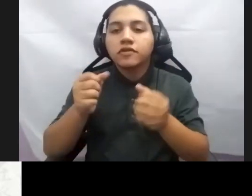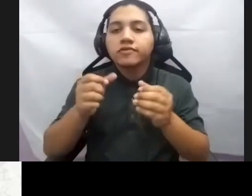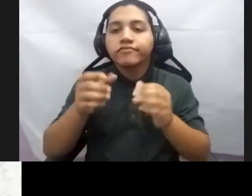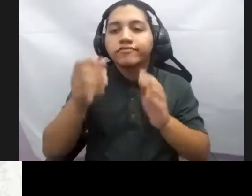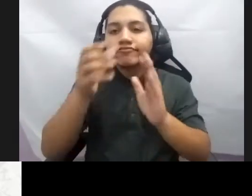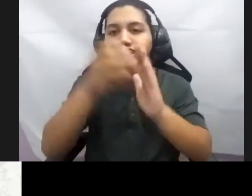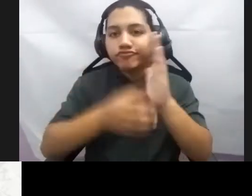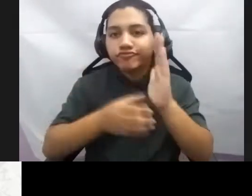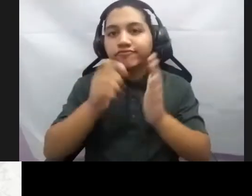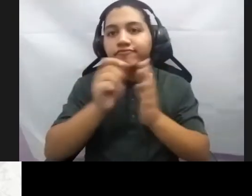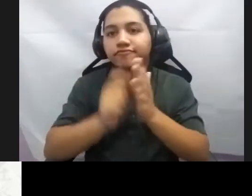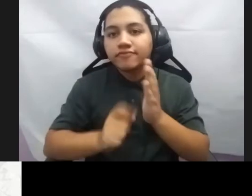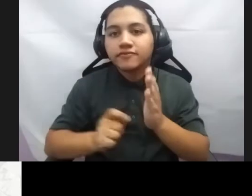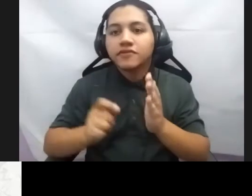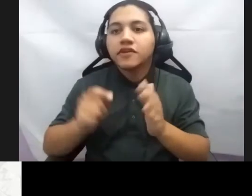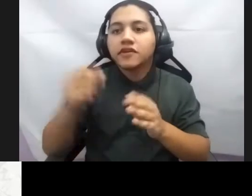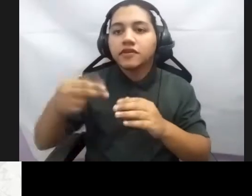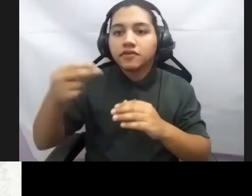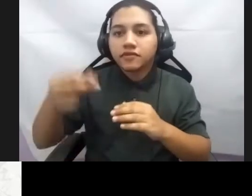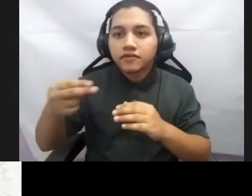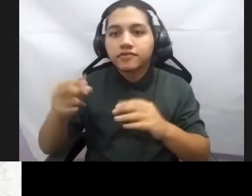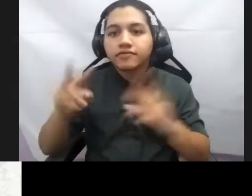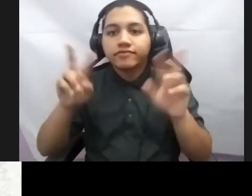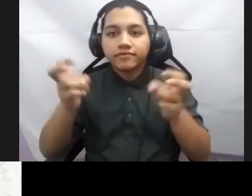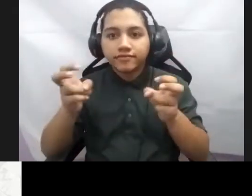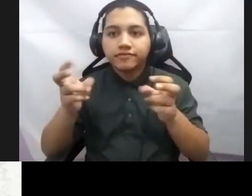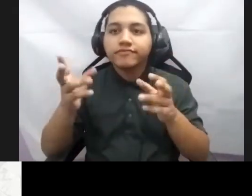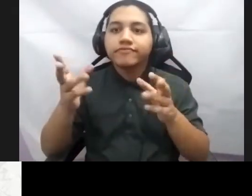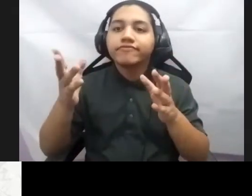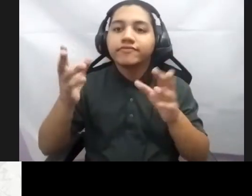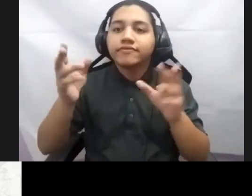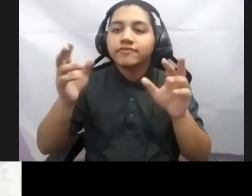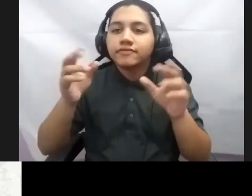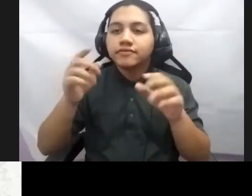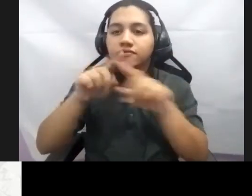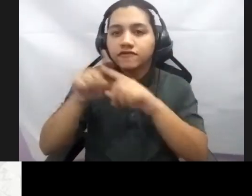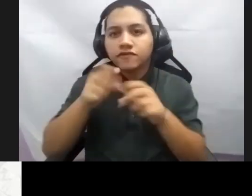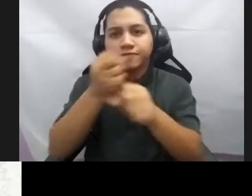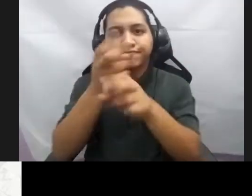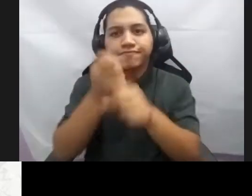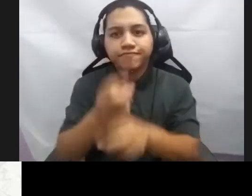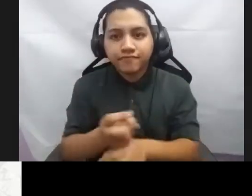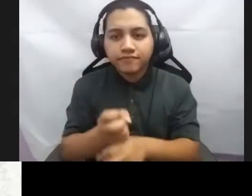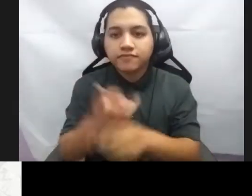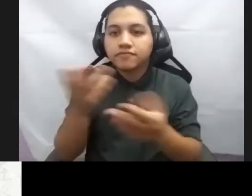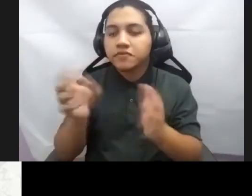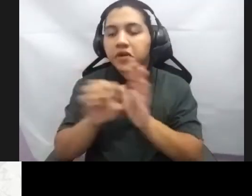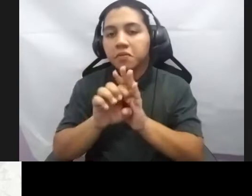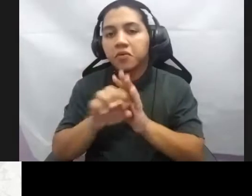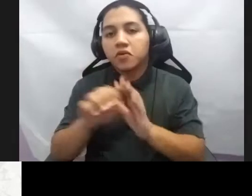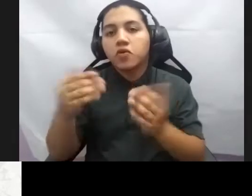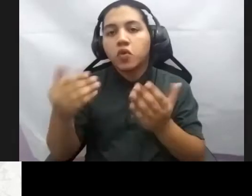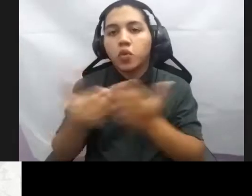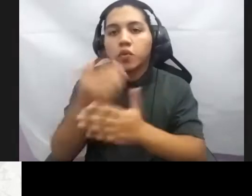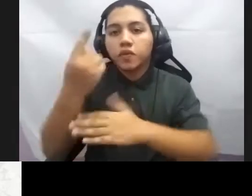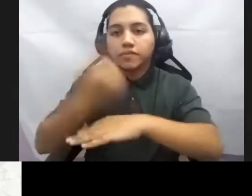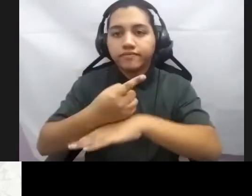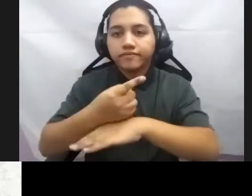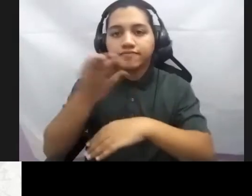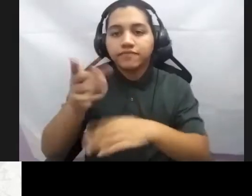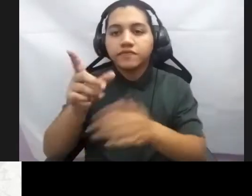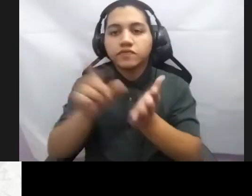los principales periódicos y semanarios de la isla, entre estos El Nuevo Día. Ha publicado artículos en